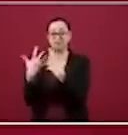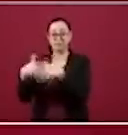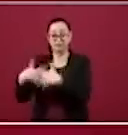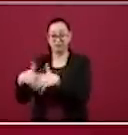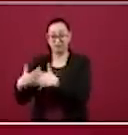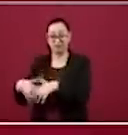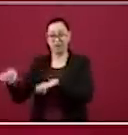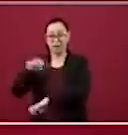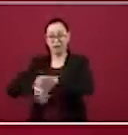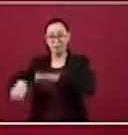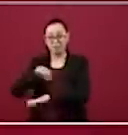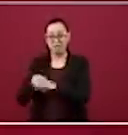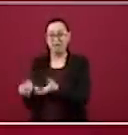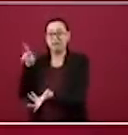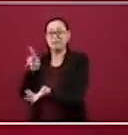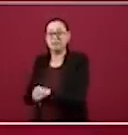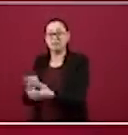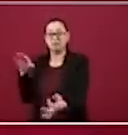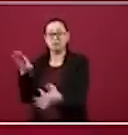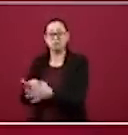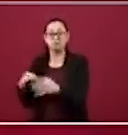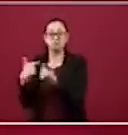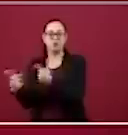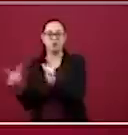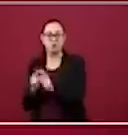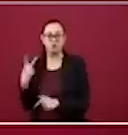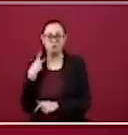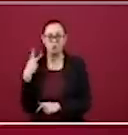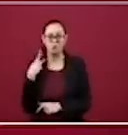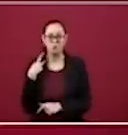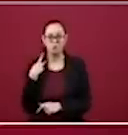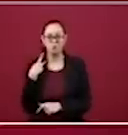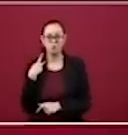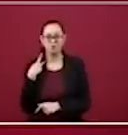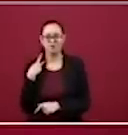a partidos, claro,